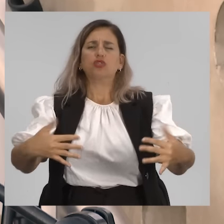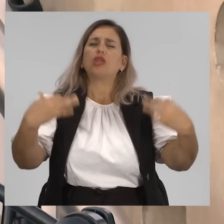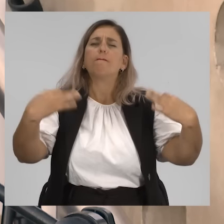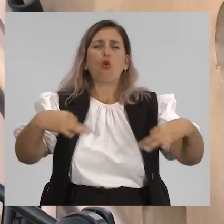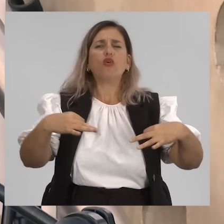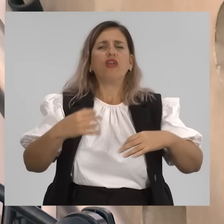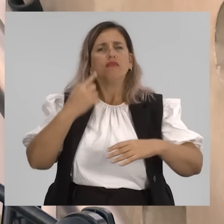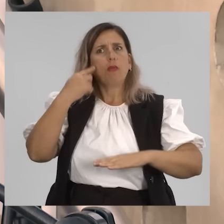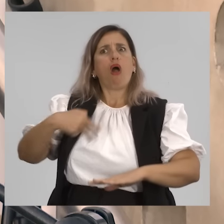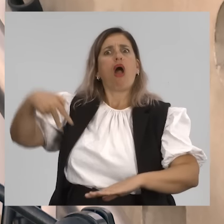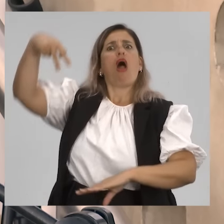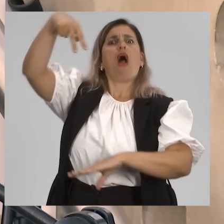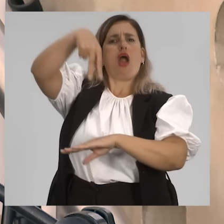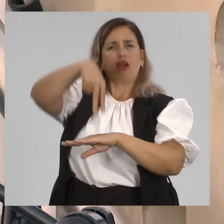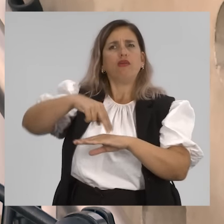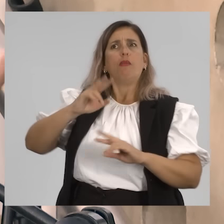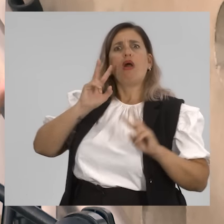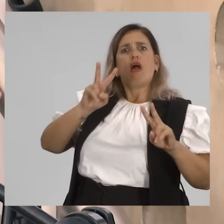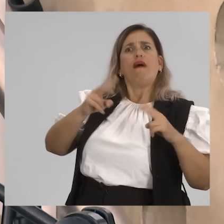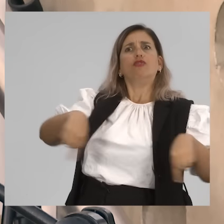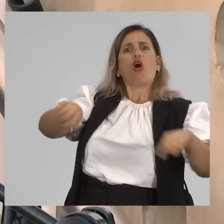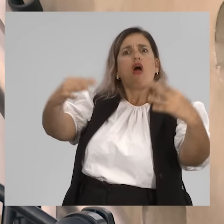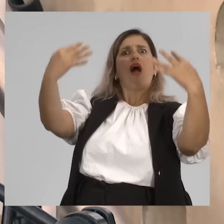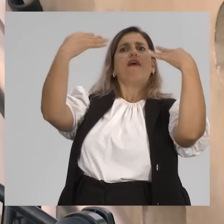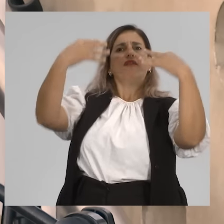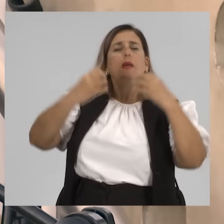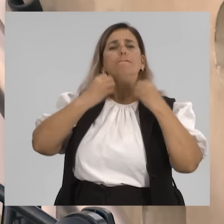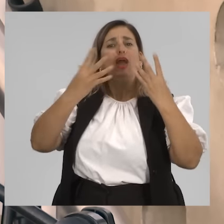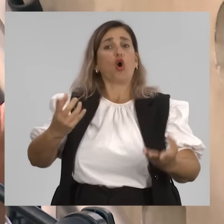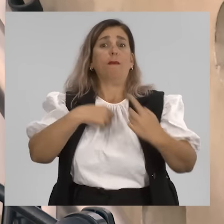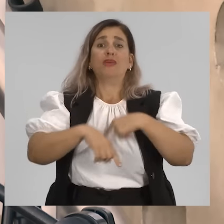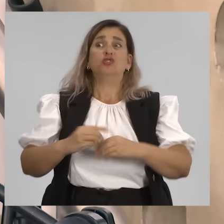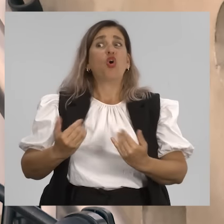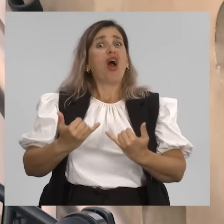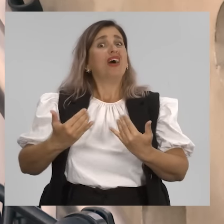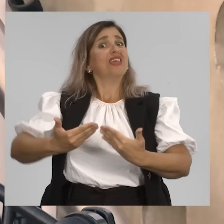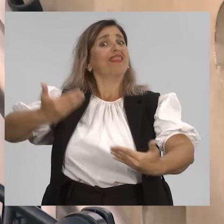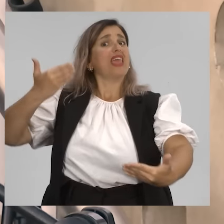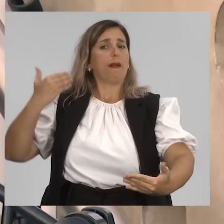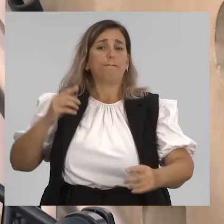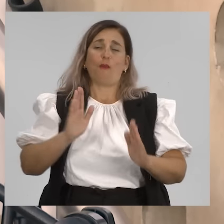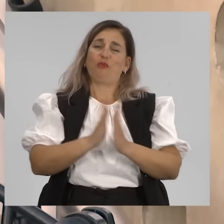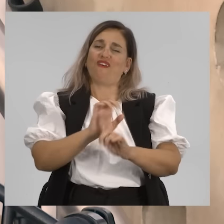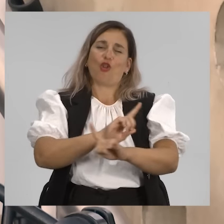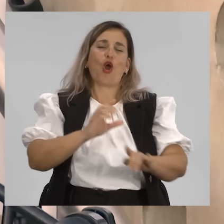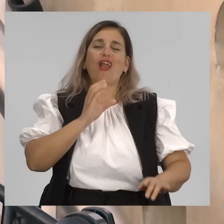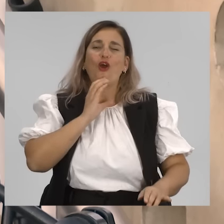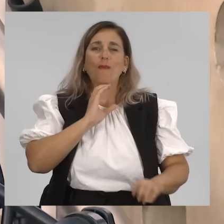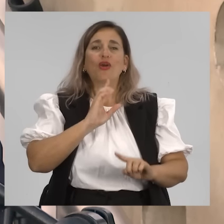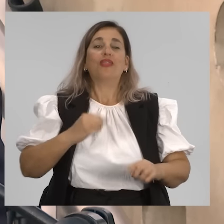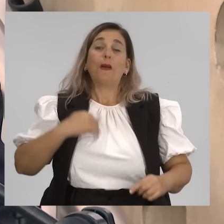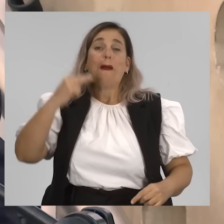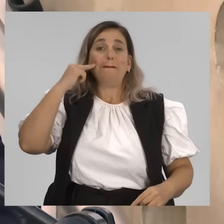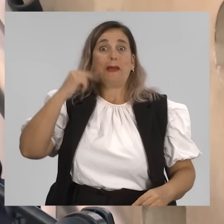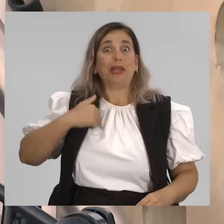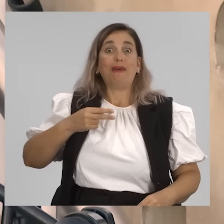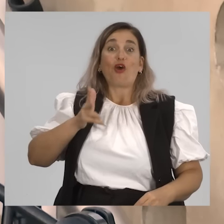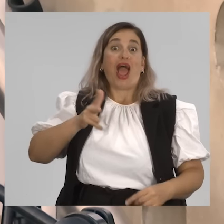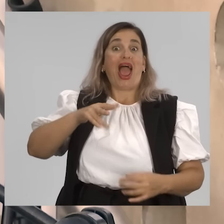en elegir ahí arriba, capaz porque era donde se veía mejor. Yo hace mucho tiempo, y no hagan chistes, tengo un tema con la